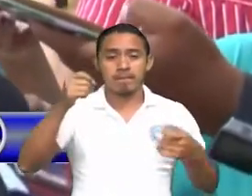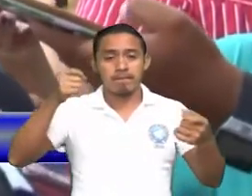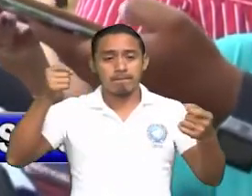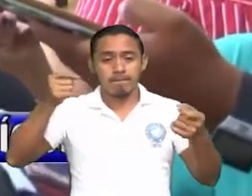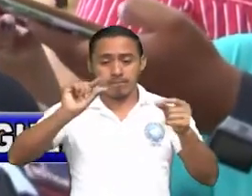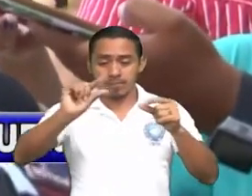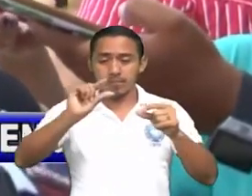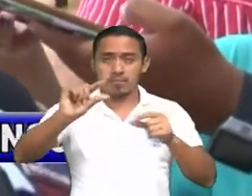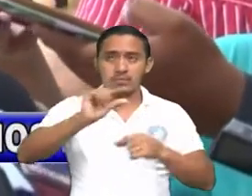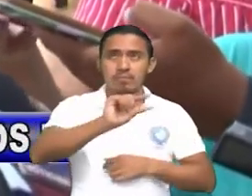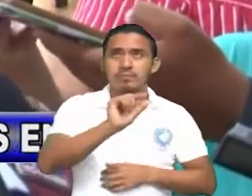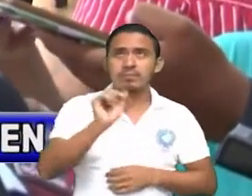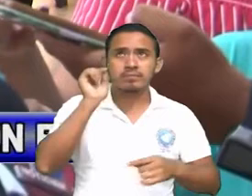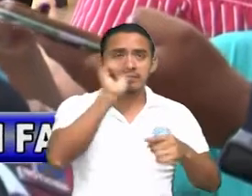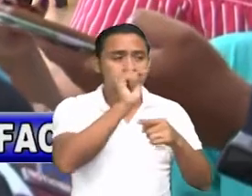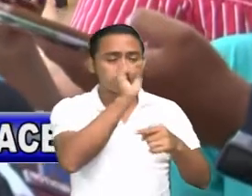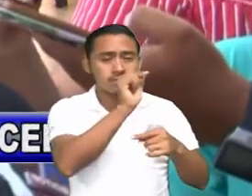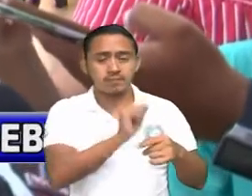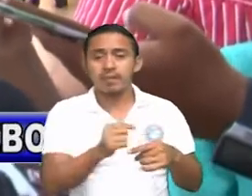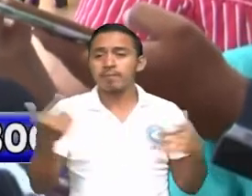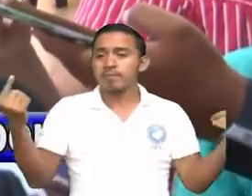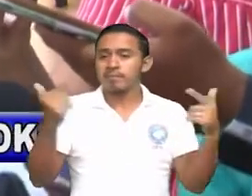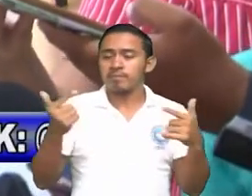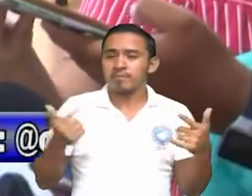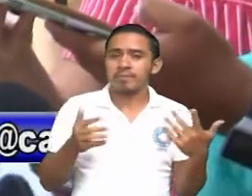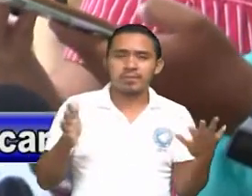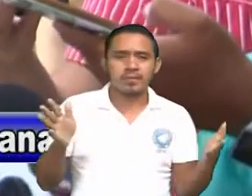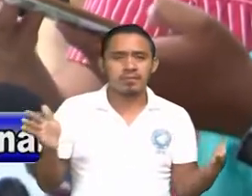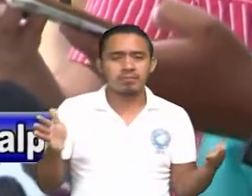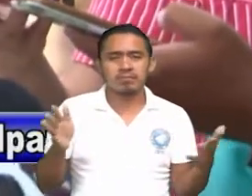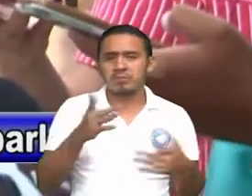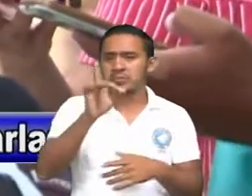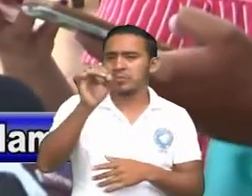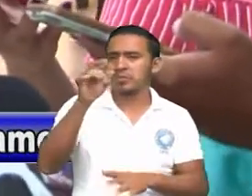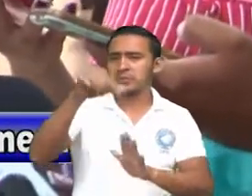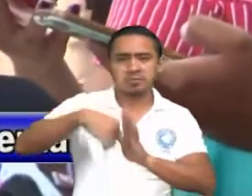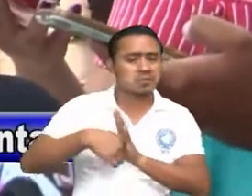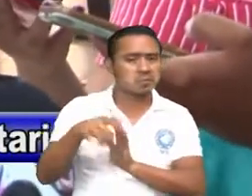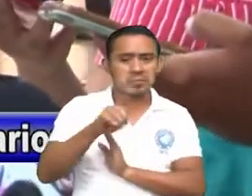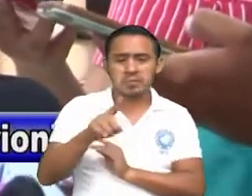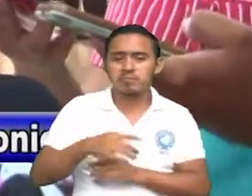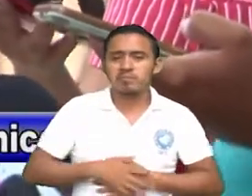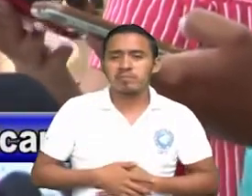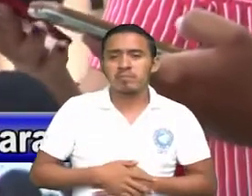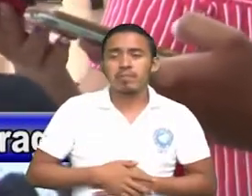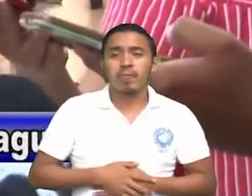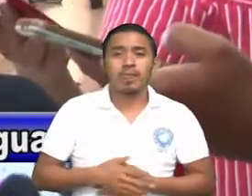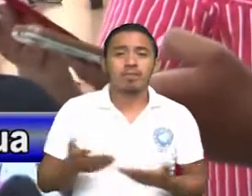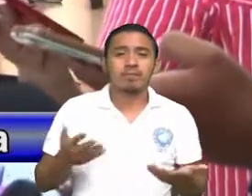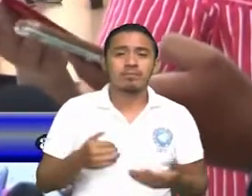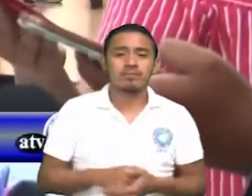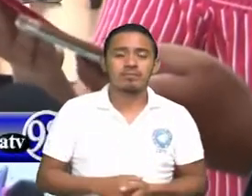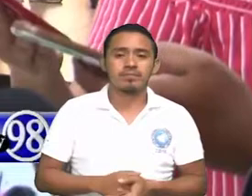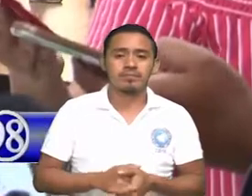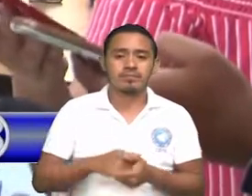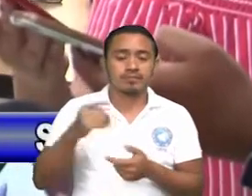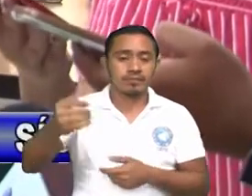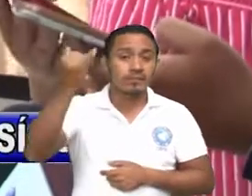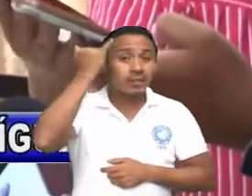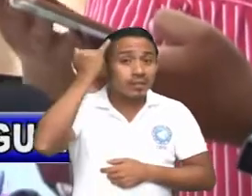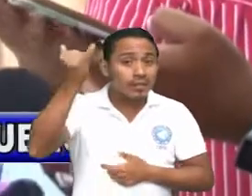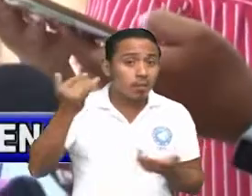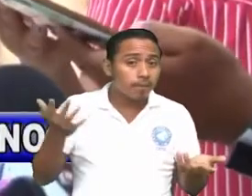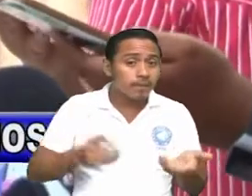y la batalla, entre comillas, no dilató ni 10 minutos. A favor de la inteligencia, oigan